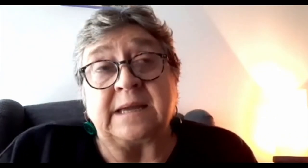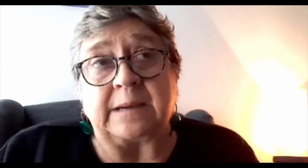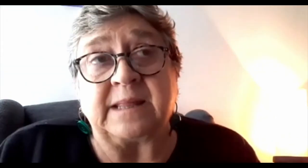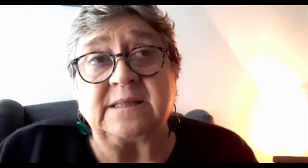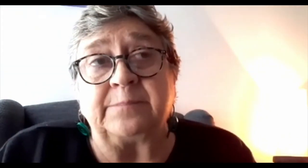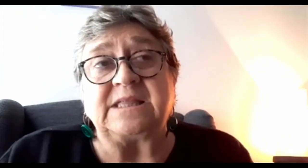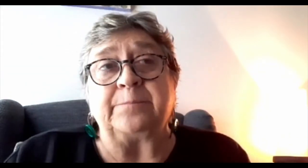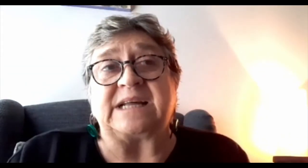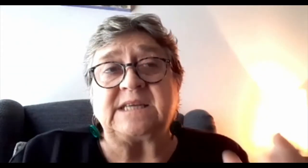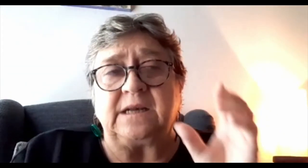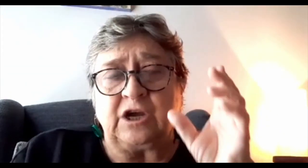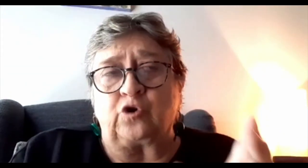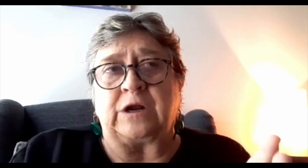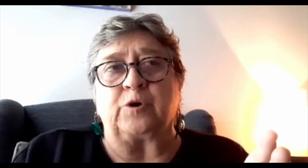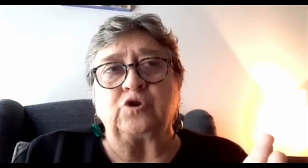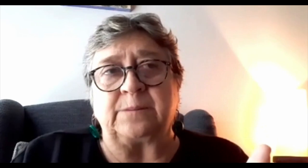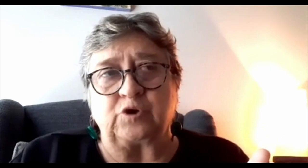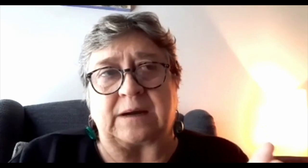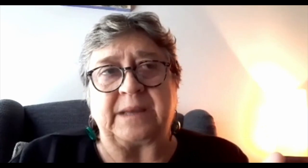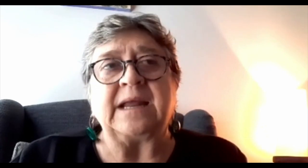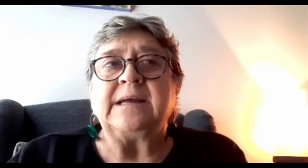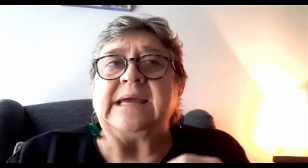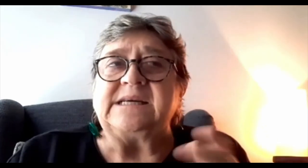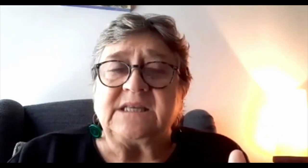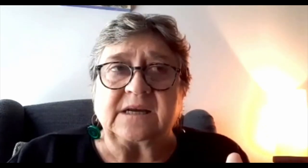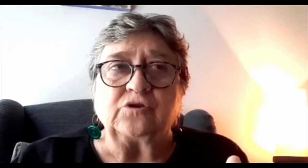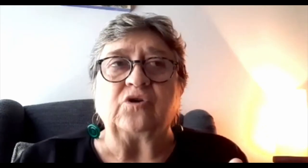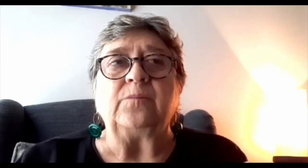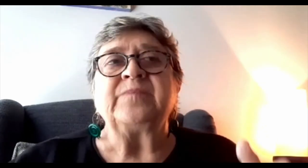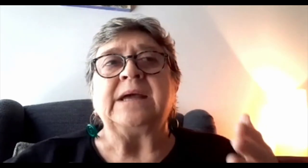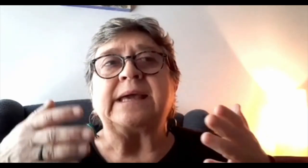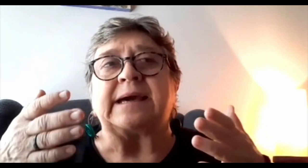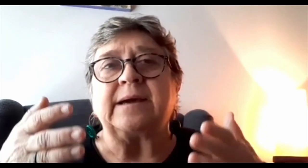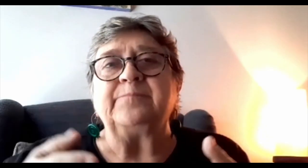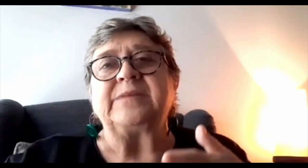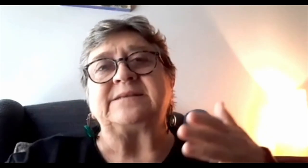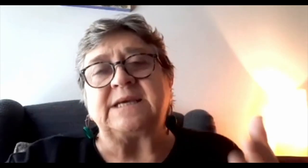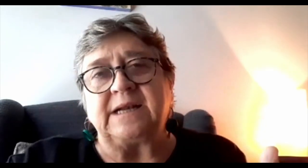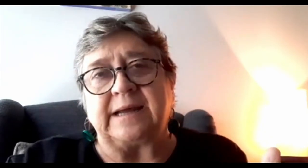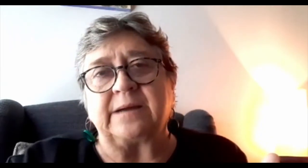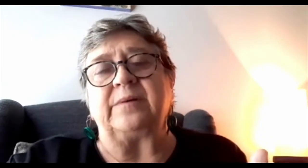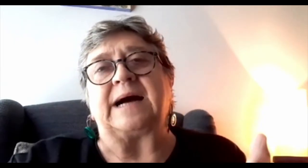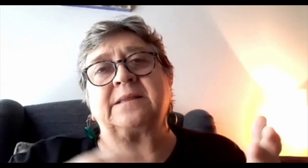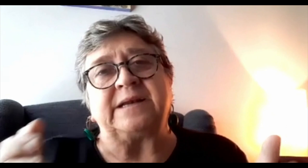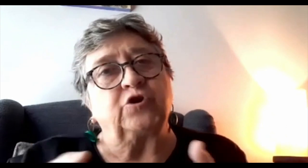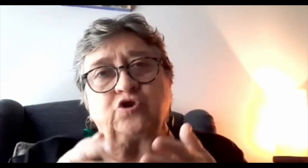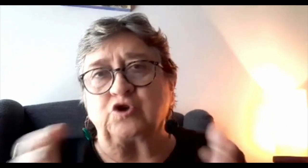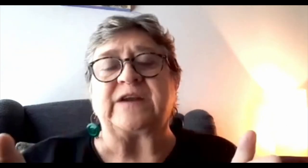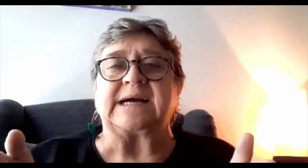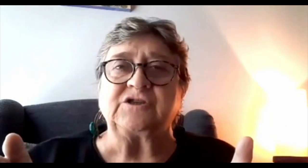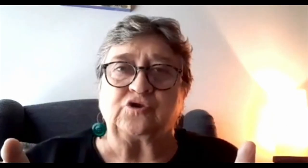importantes. Evidentemente en Brasil, con el poco tiempo también. Es cierto que Chile ha